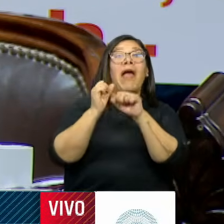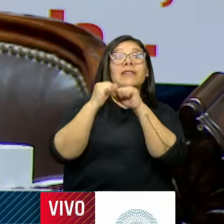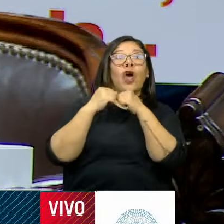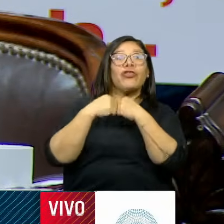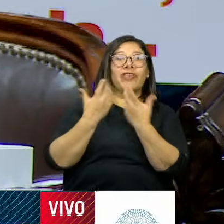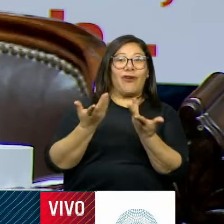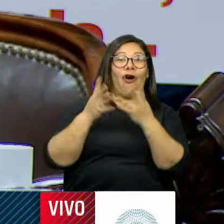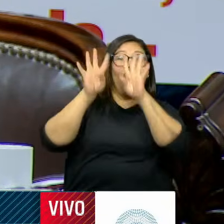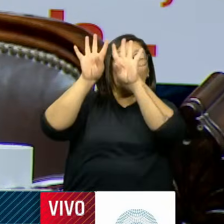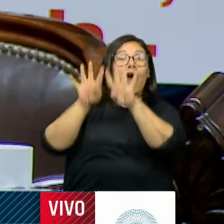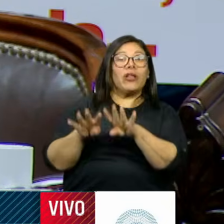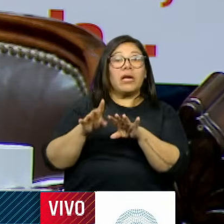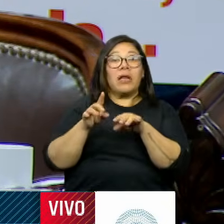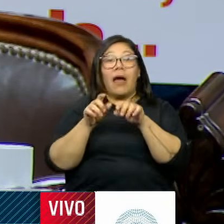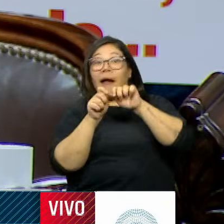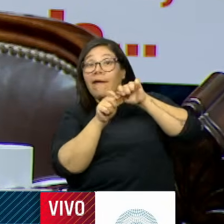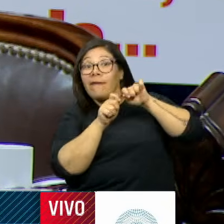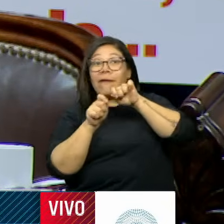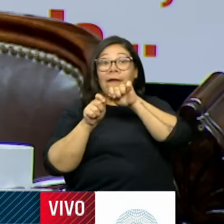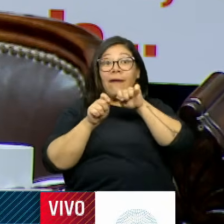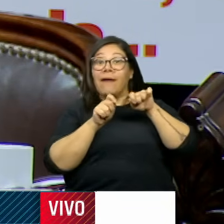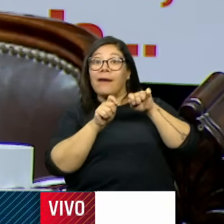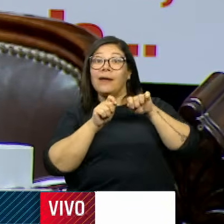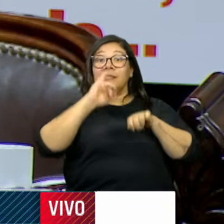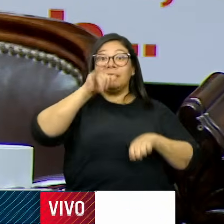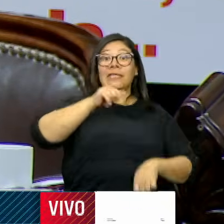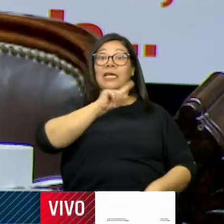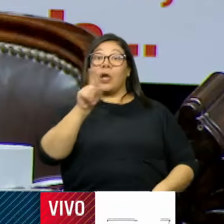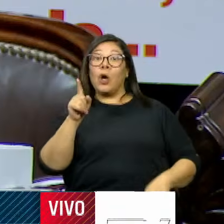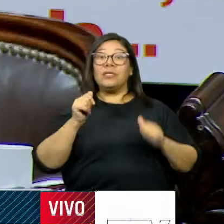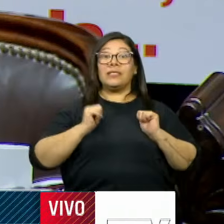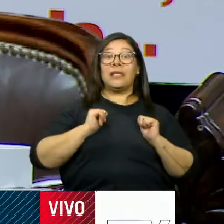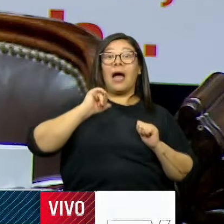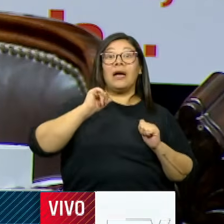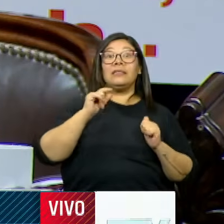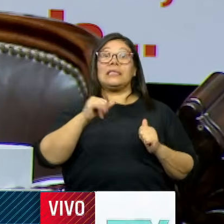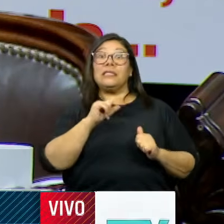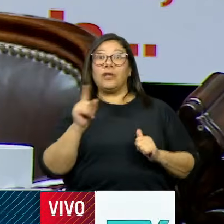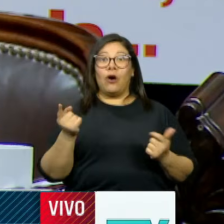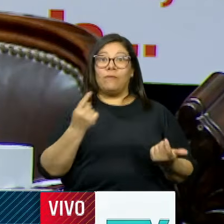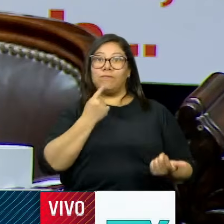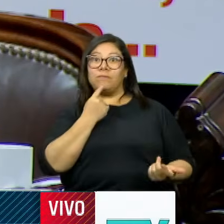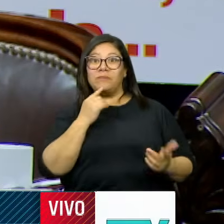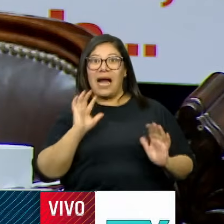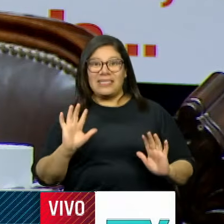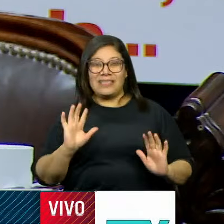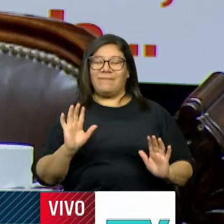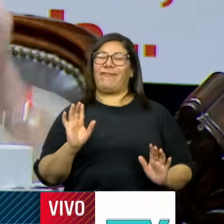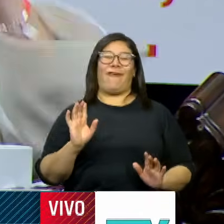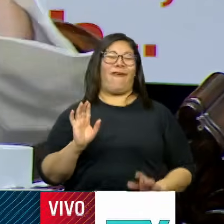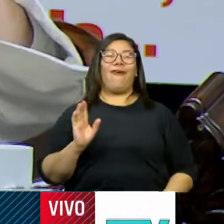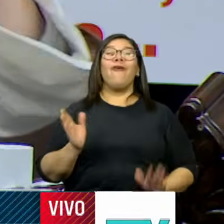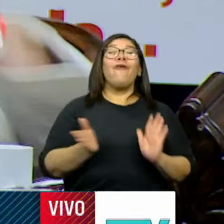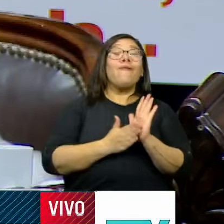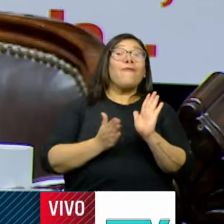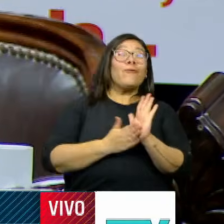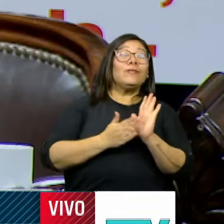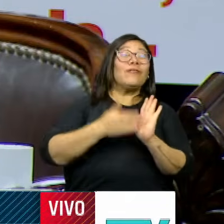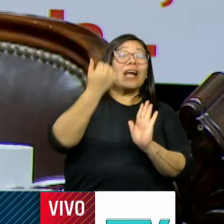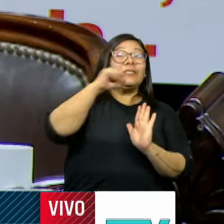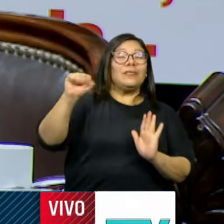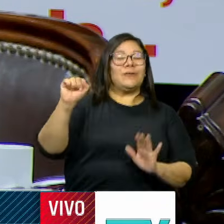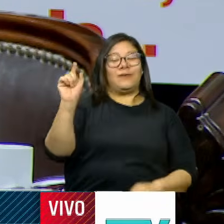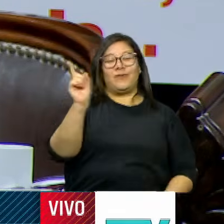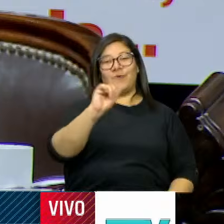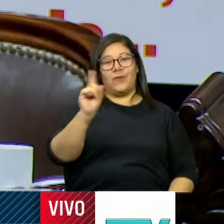hoy, especulando a ver si se sentaban o no. No hay justificación para las ausencias de hoy, porque son los